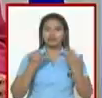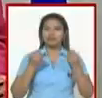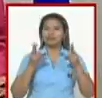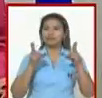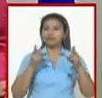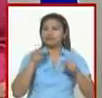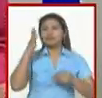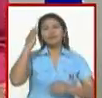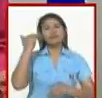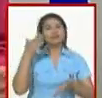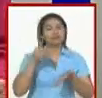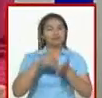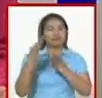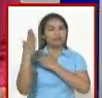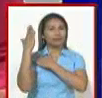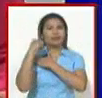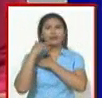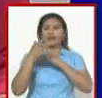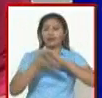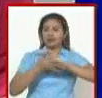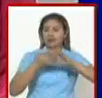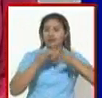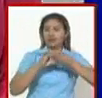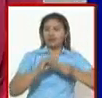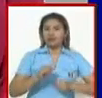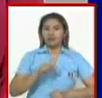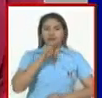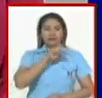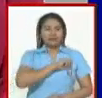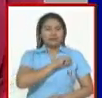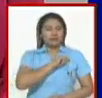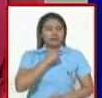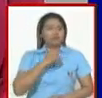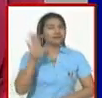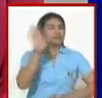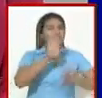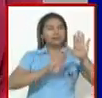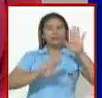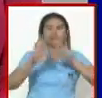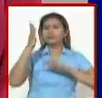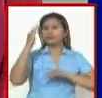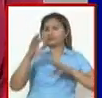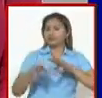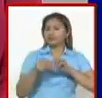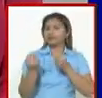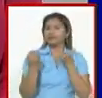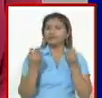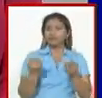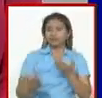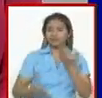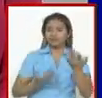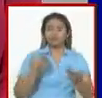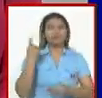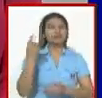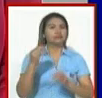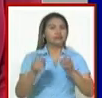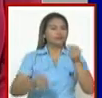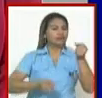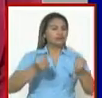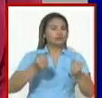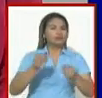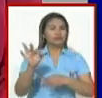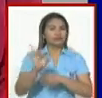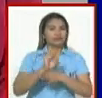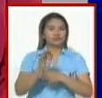información rápidamente para volver a esta santa cruz y contarles que los números de la policía están preocupados porque aumenta los incendios y solo un cambio de un